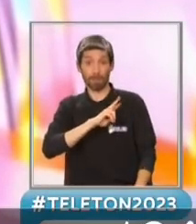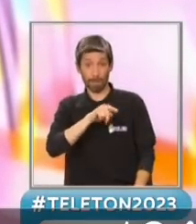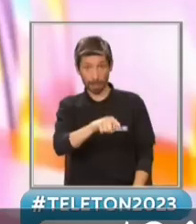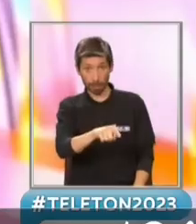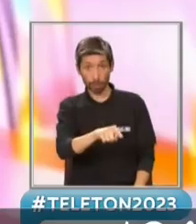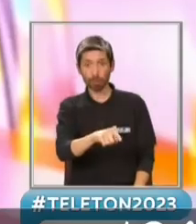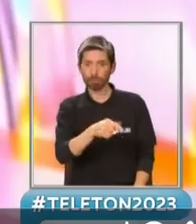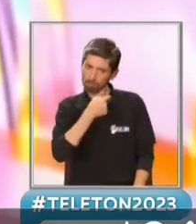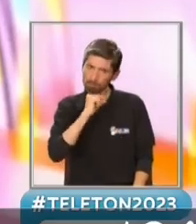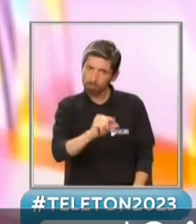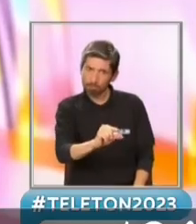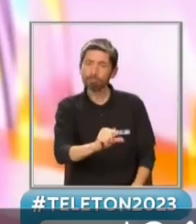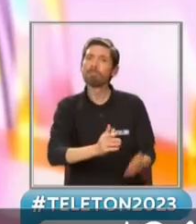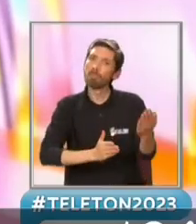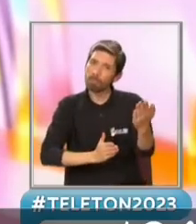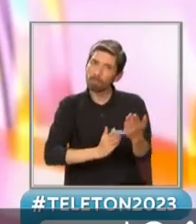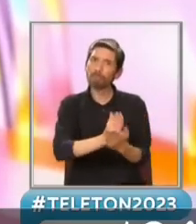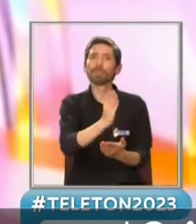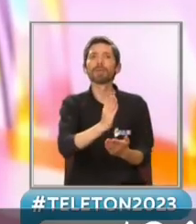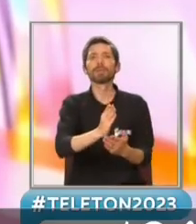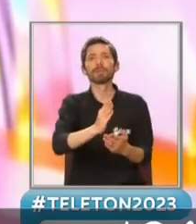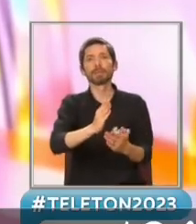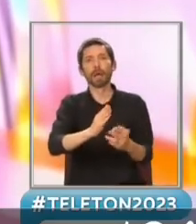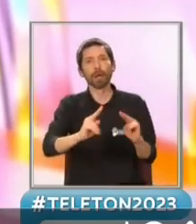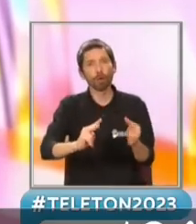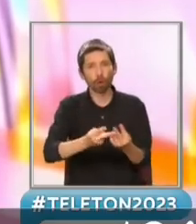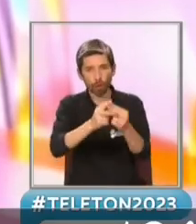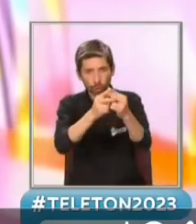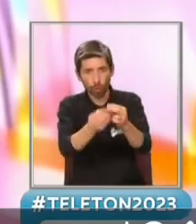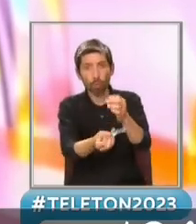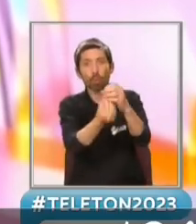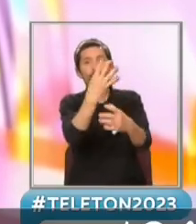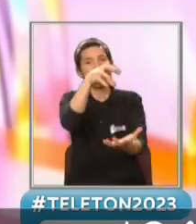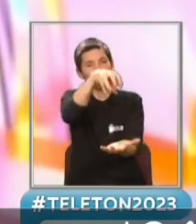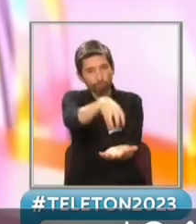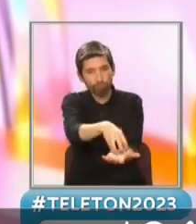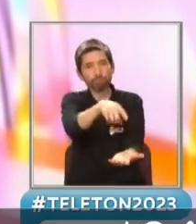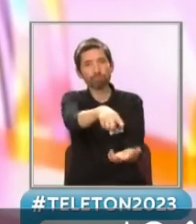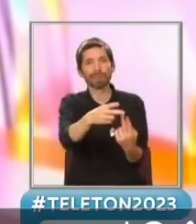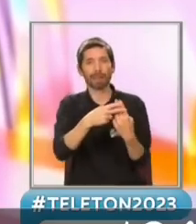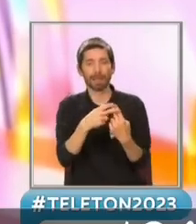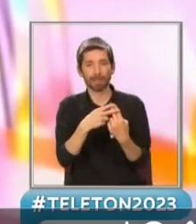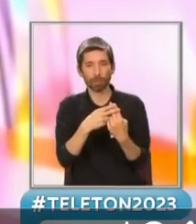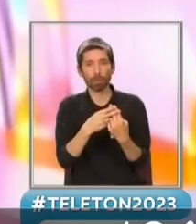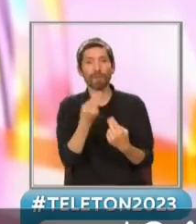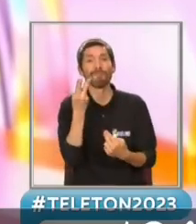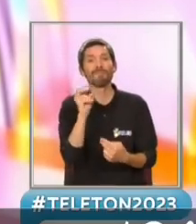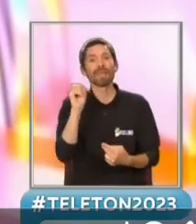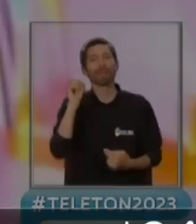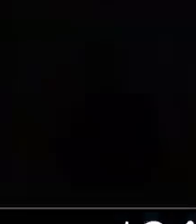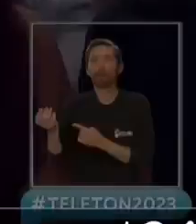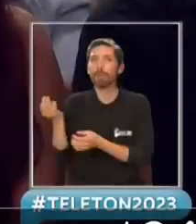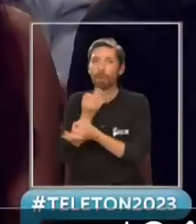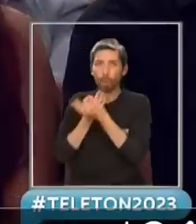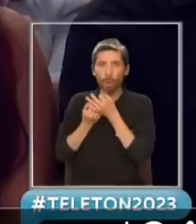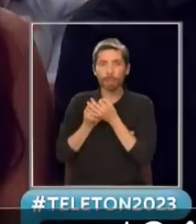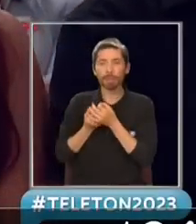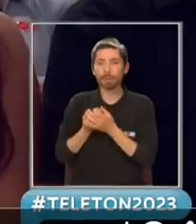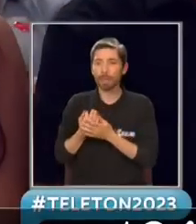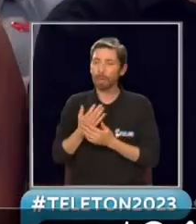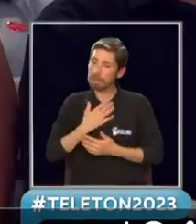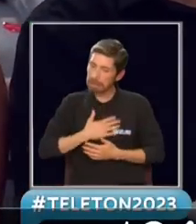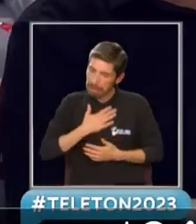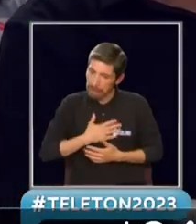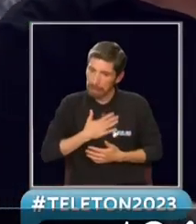ya prontamente se va a comenzar la construcción de un nuevo centro Teletón. Es una inversión de 20.400 millones de pesos. Presencia